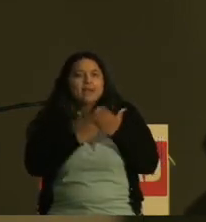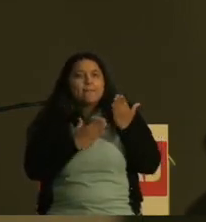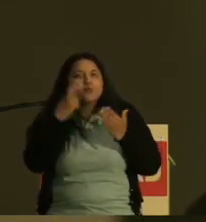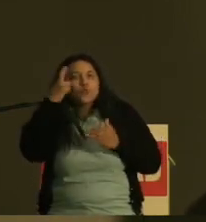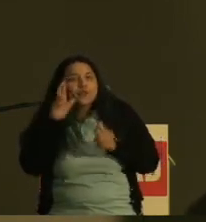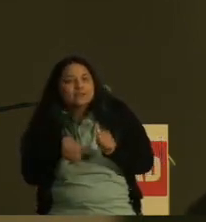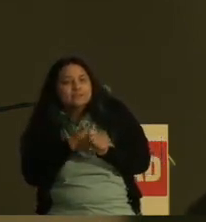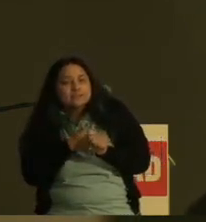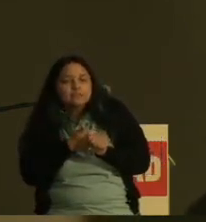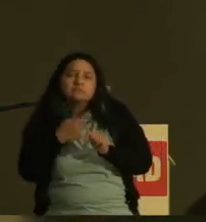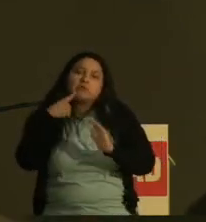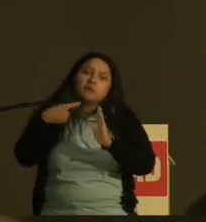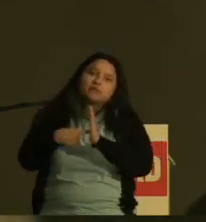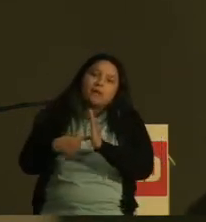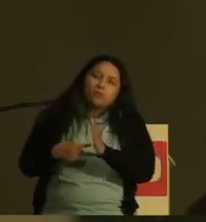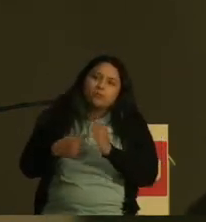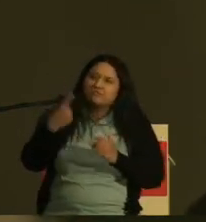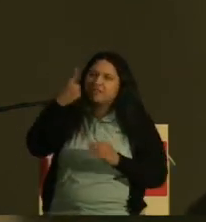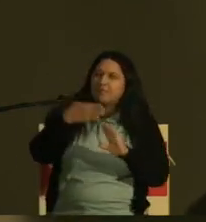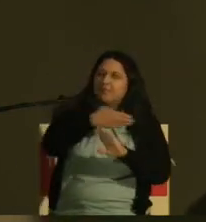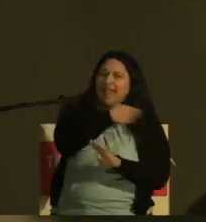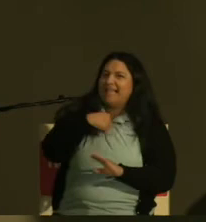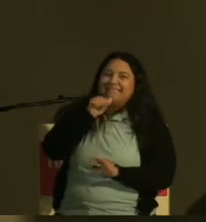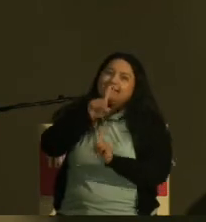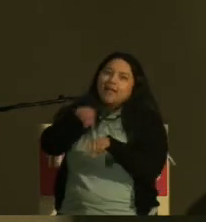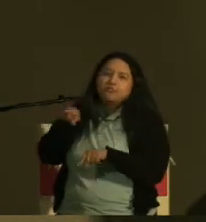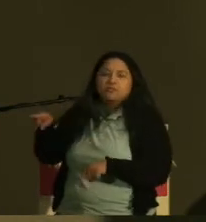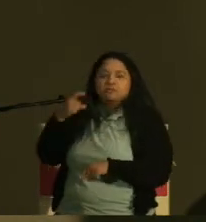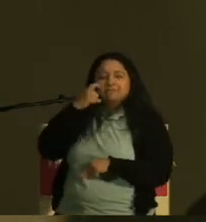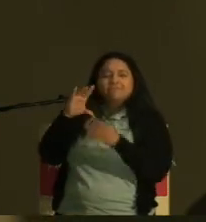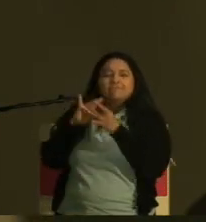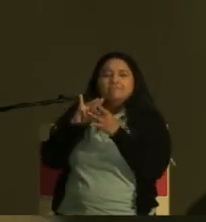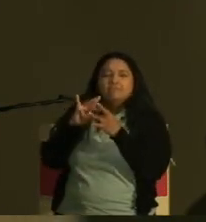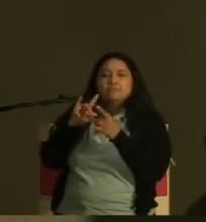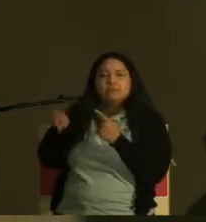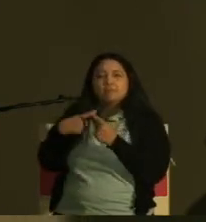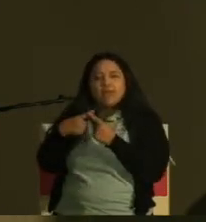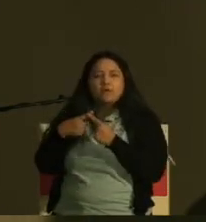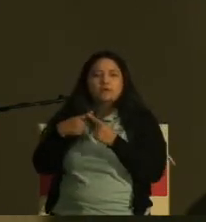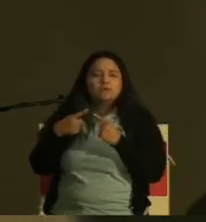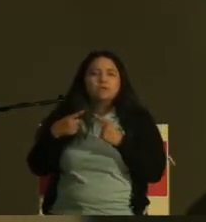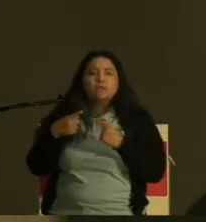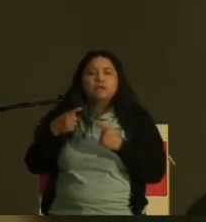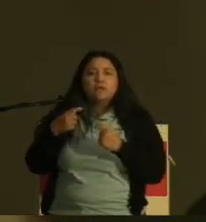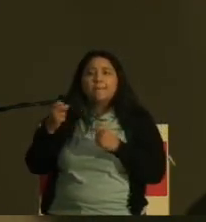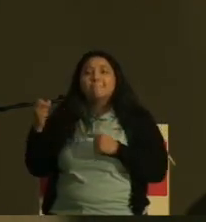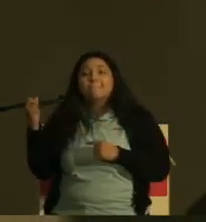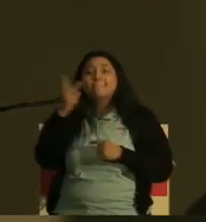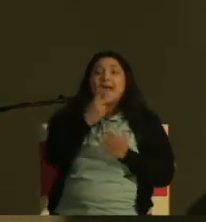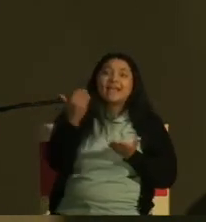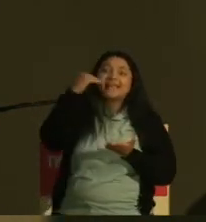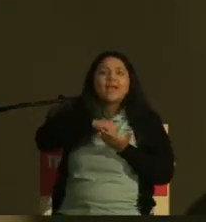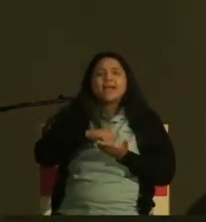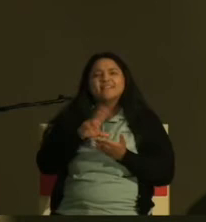yo, que algo que no te contesté cuando dijiste hace un momento de que vuelvo a escribir, ¿no? No es que vuelva a escribir, sino que